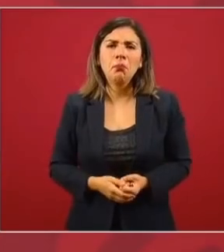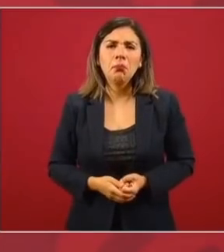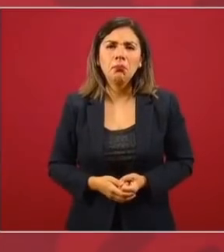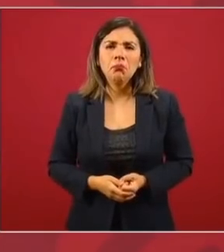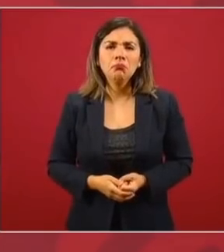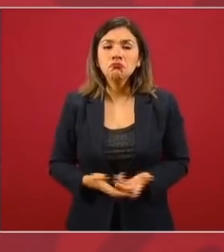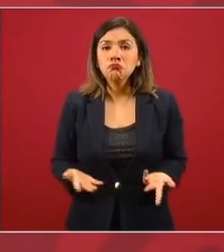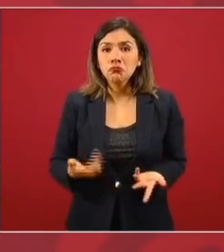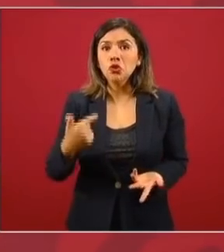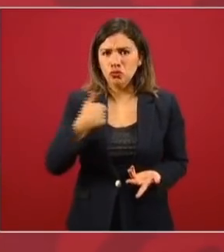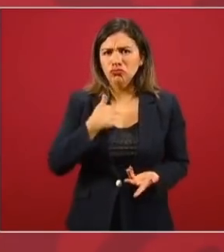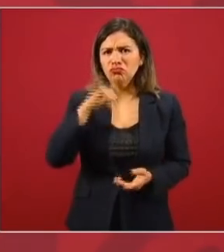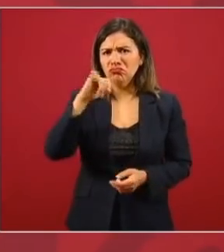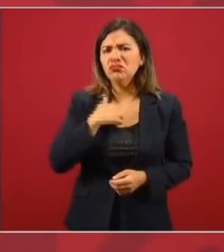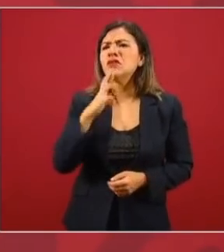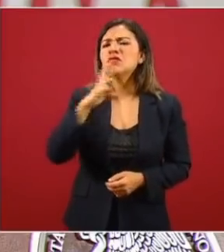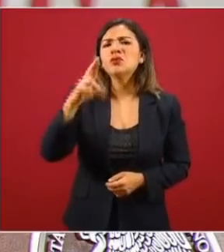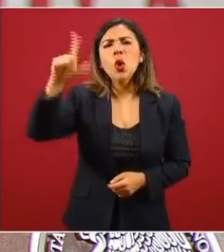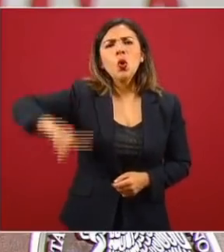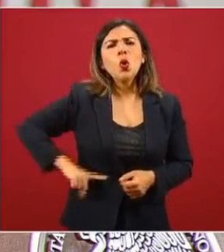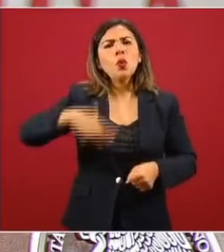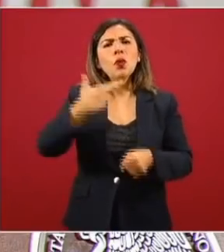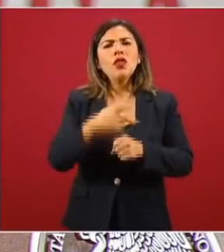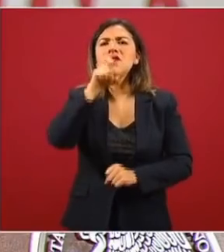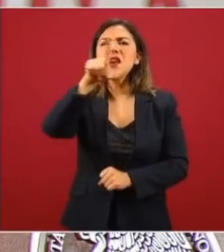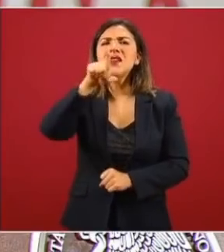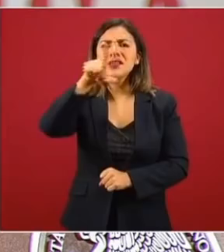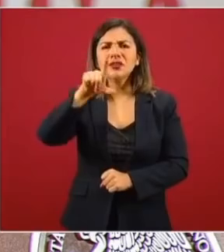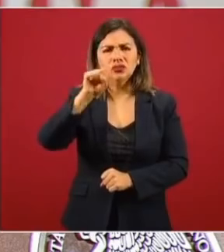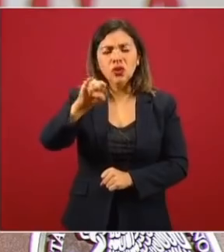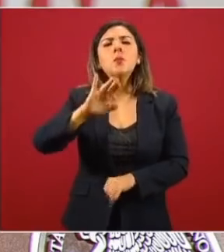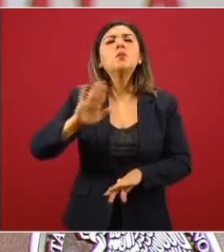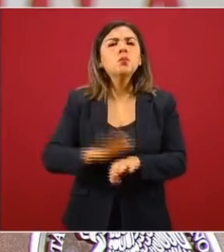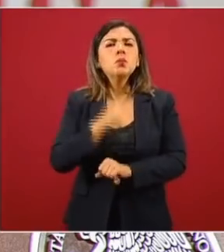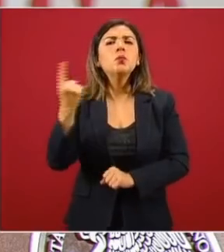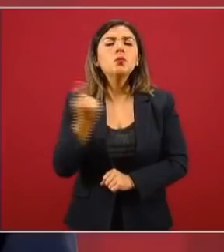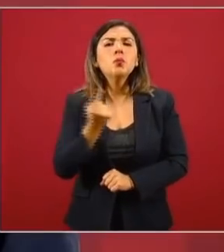Le contesté al gobernador de Jalisco porque